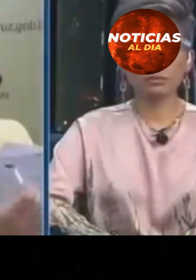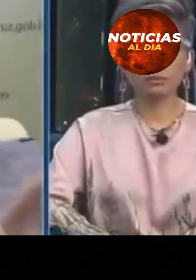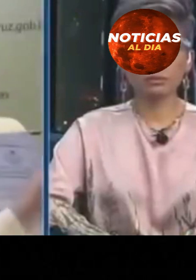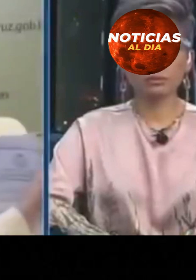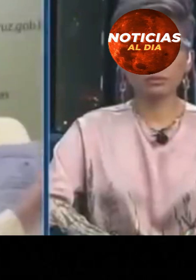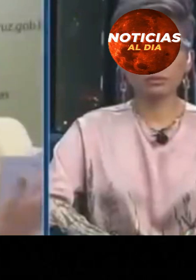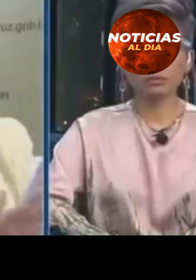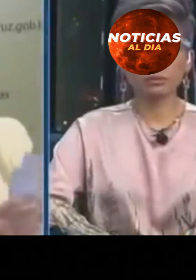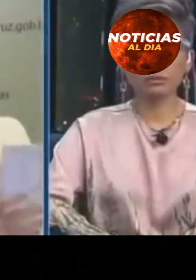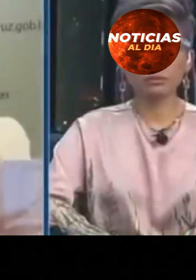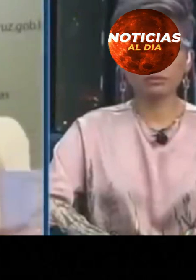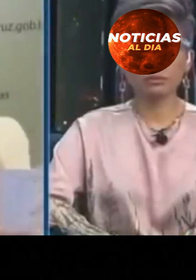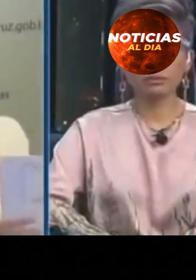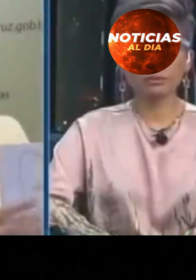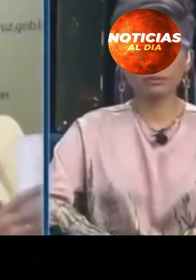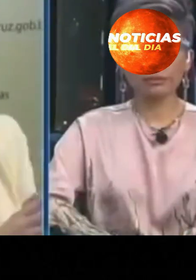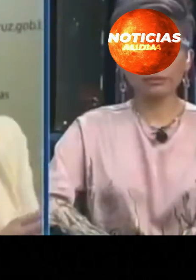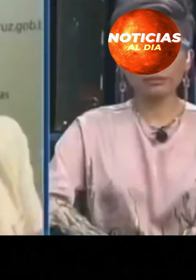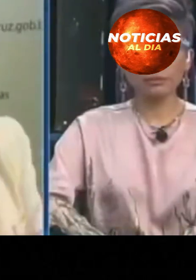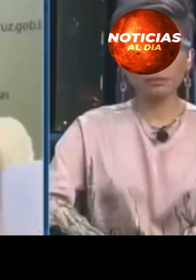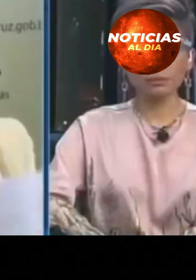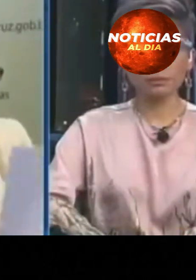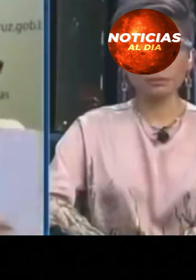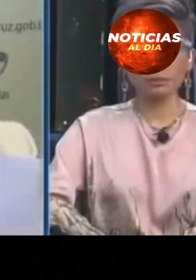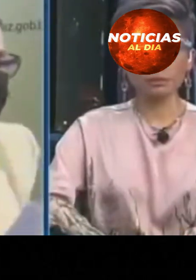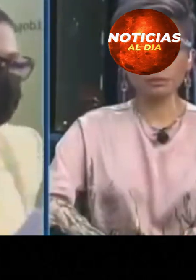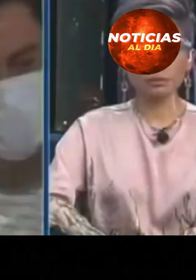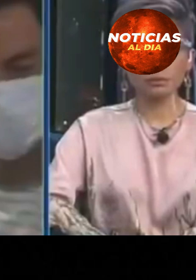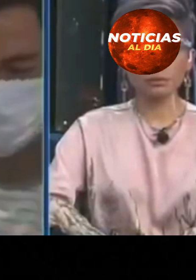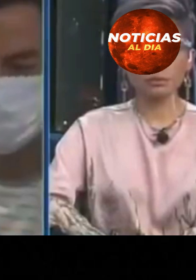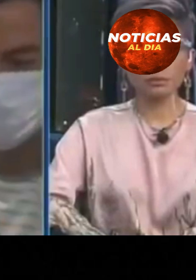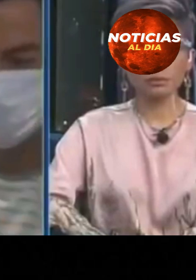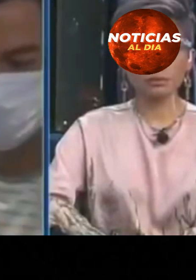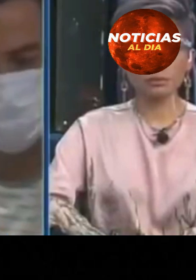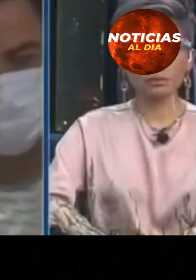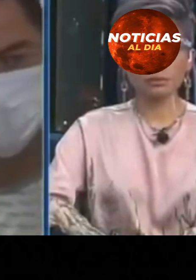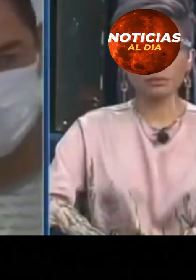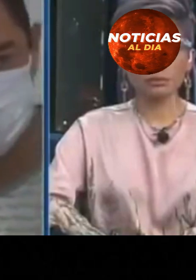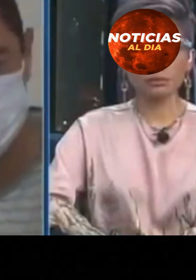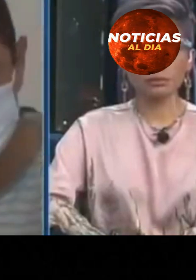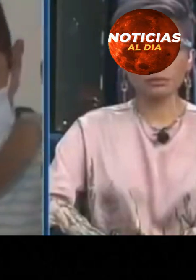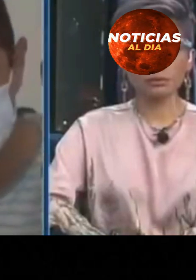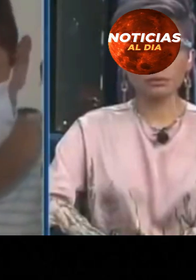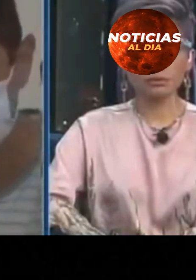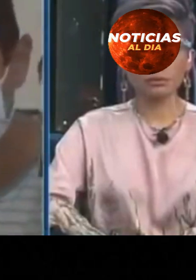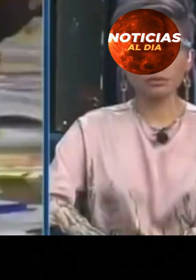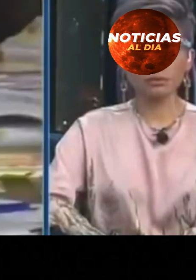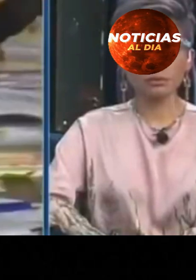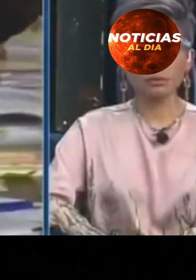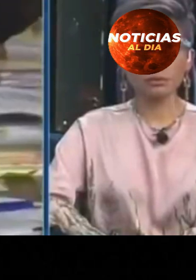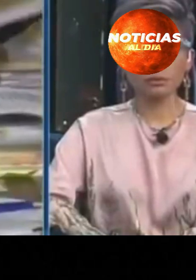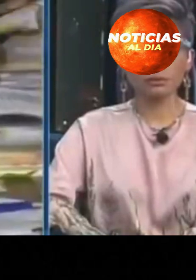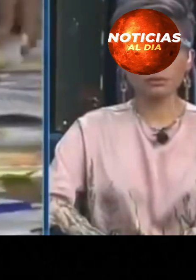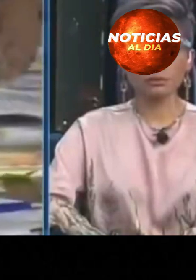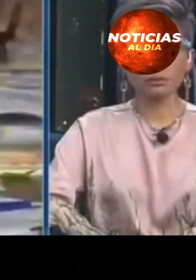era aliada política de Luis Fernando Camacho. No, es por eso que para mí siempre voy a decir, el primer ítem fantasma que tiene Santa